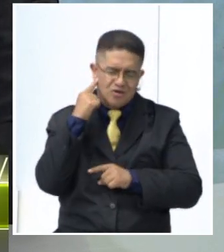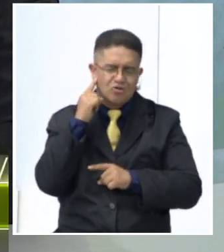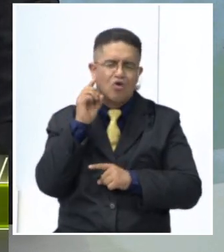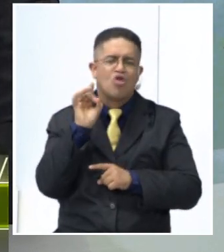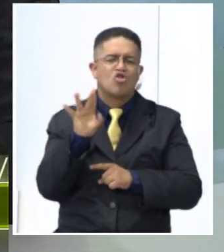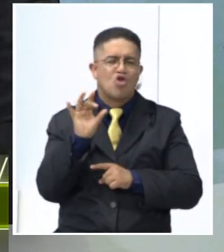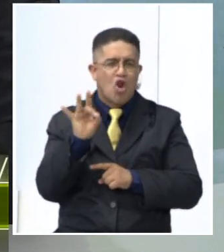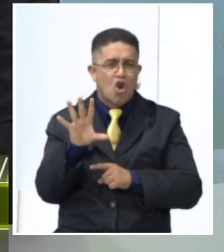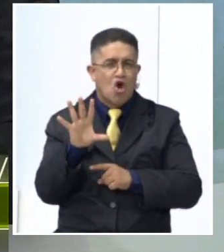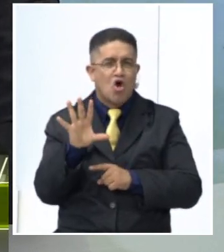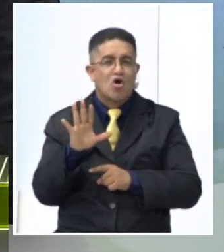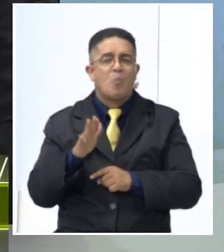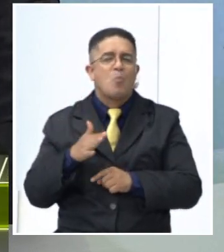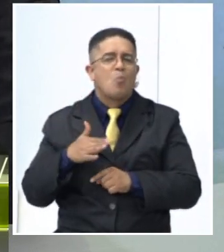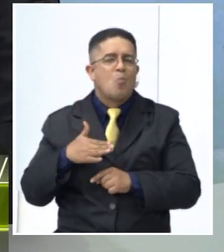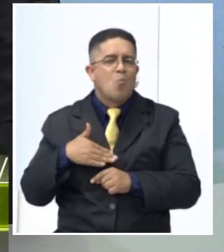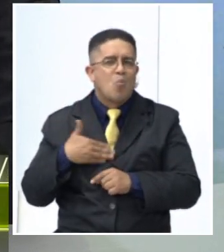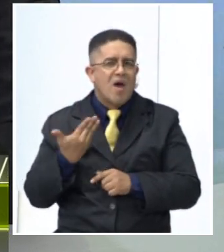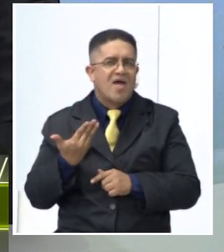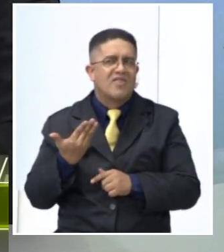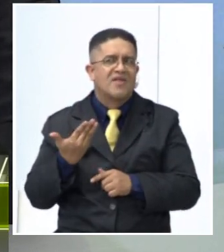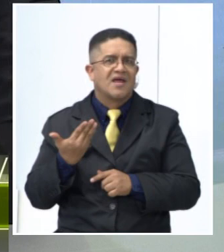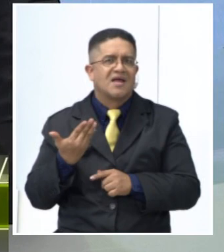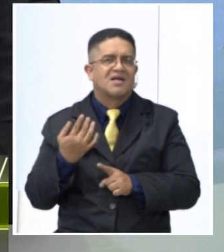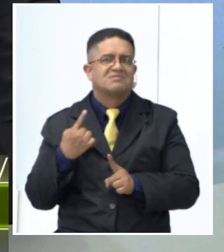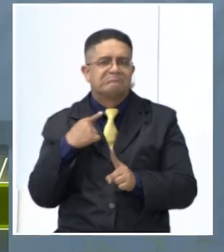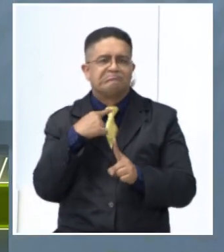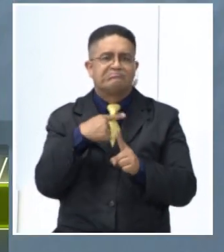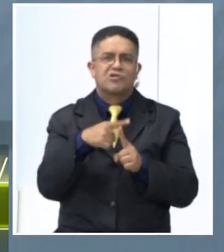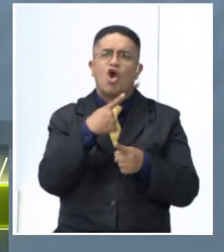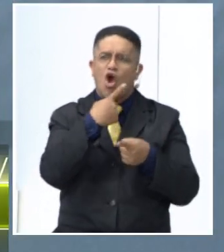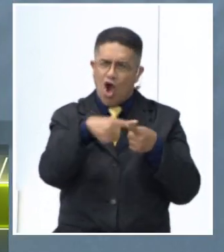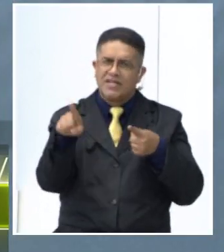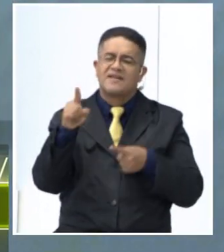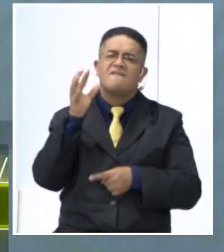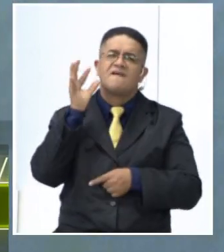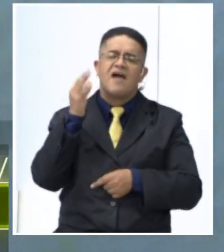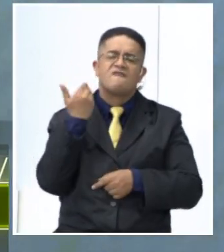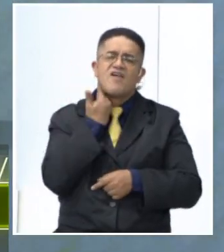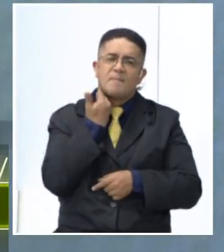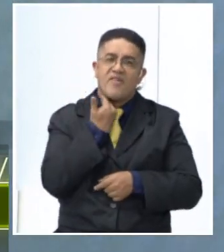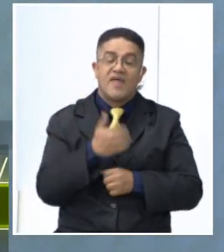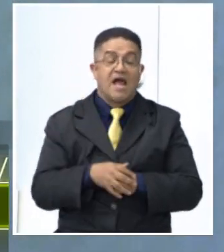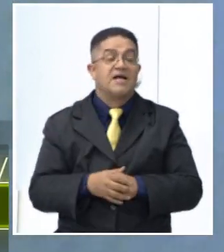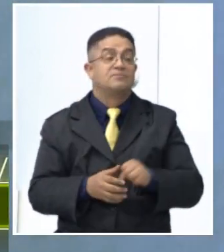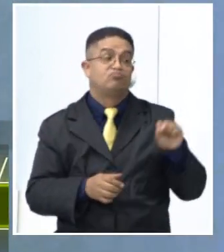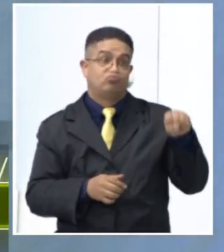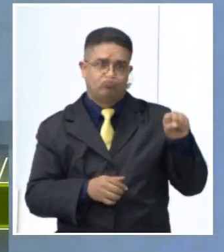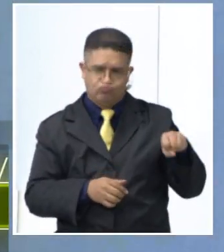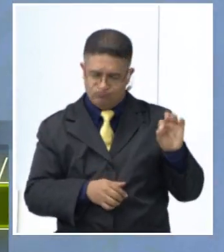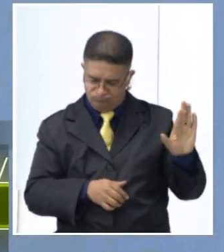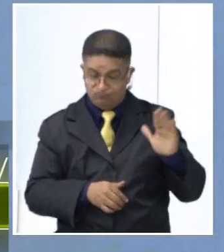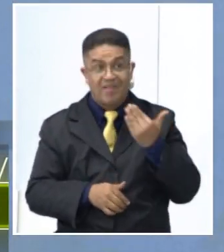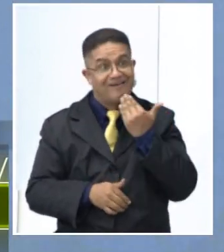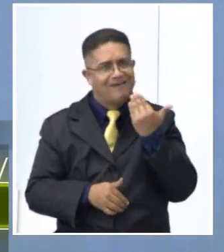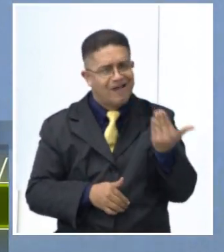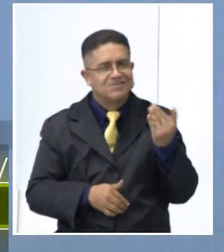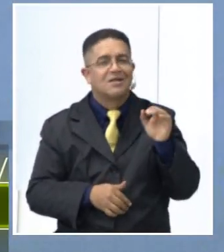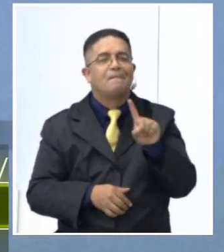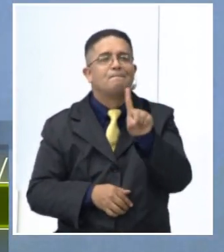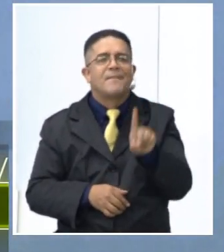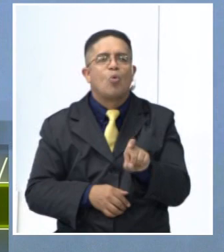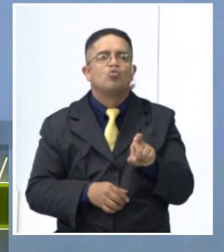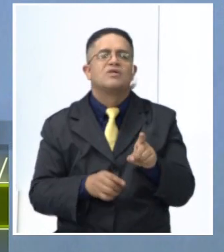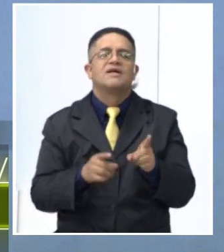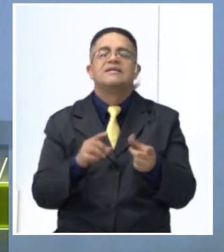¿puede verse asociado a otro tipo de patología o no? Por supuesto que sí, José, y gracias por la pregunta. No siempre todo